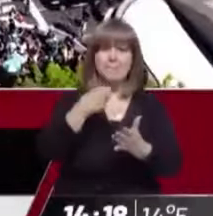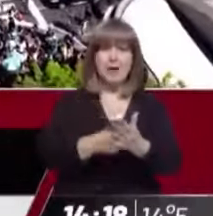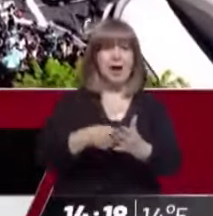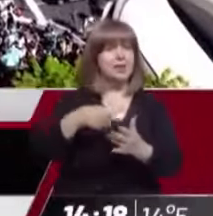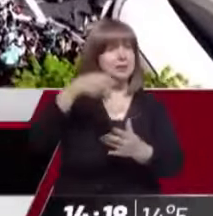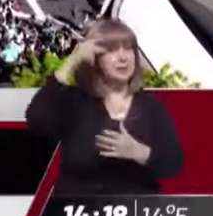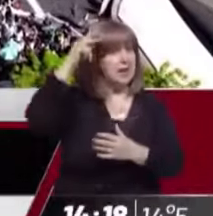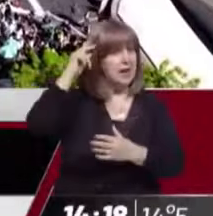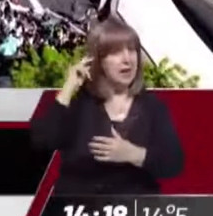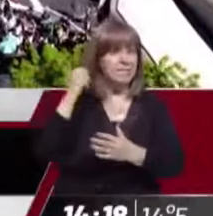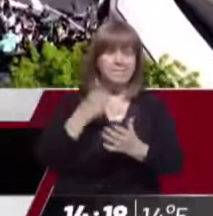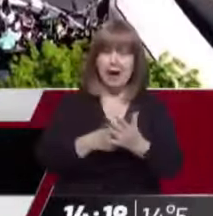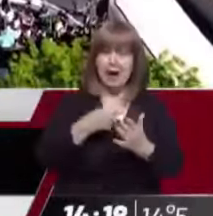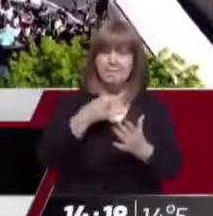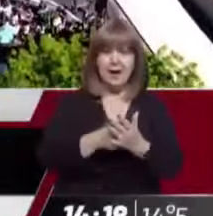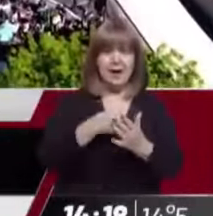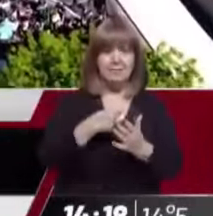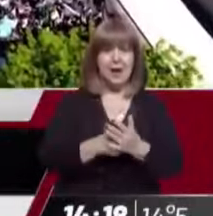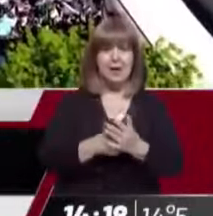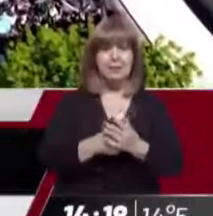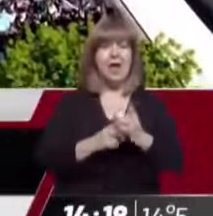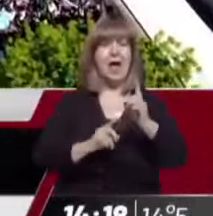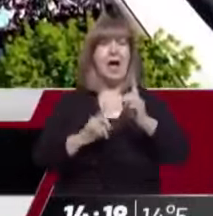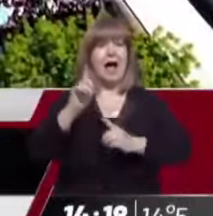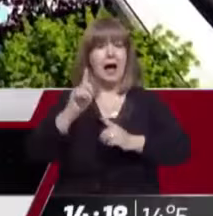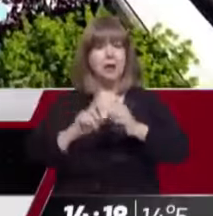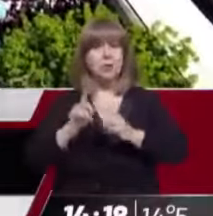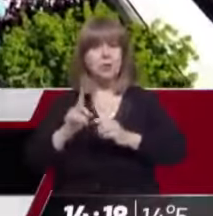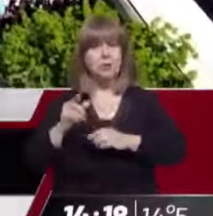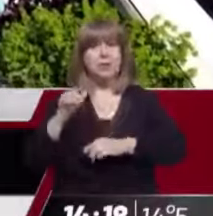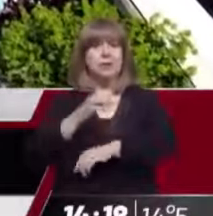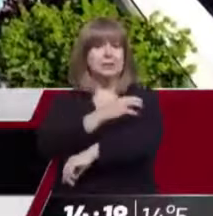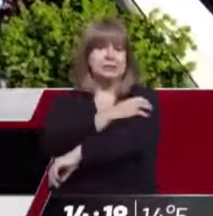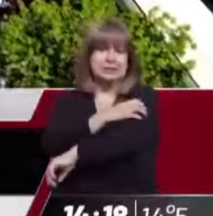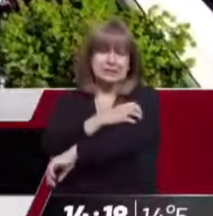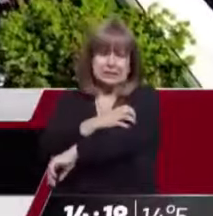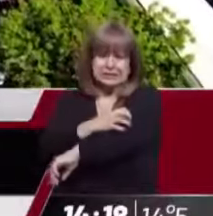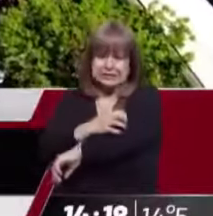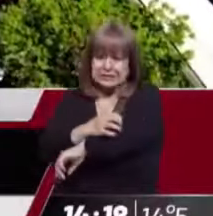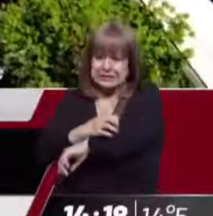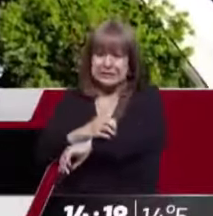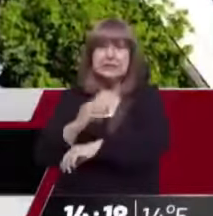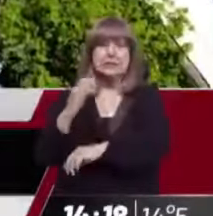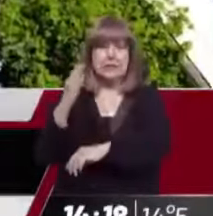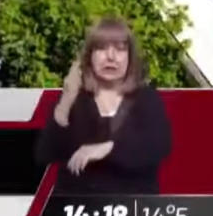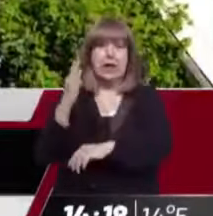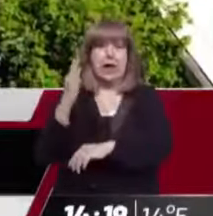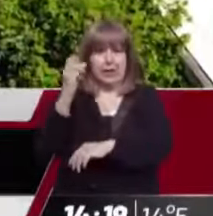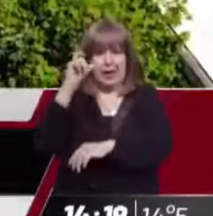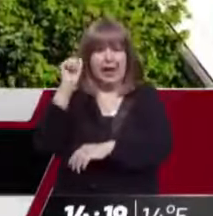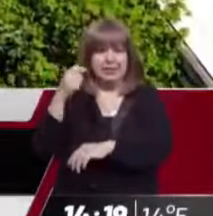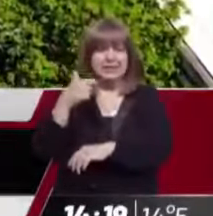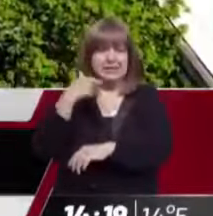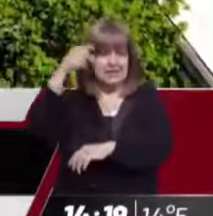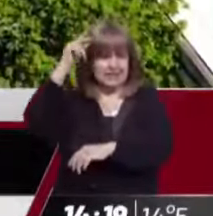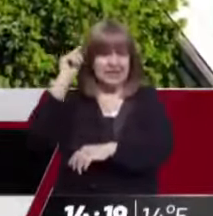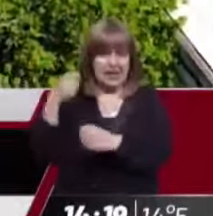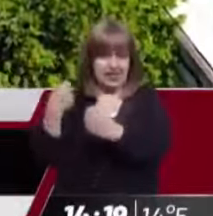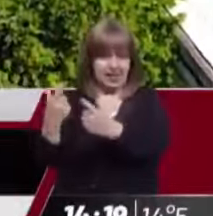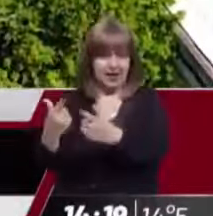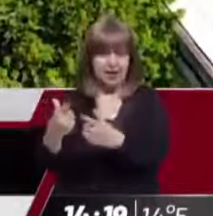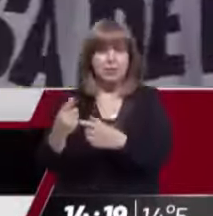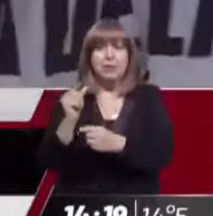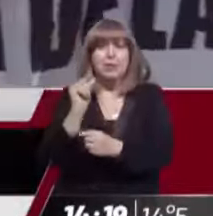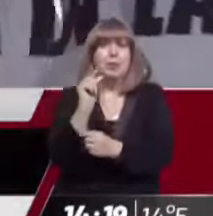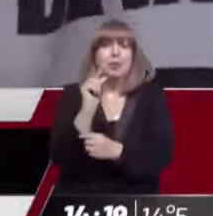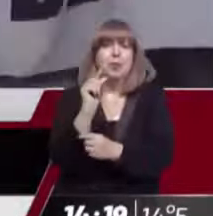sus condiciones socioeconómicas, que pueden acceder a gratuidad, pero son contadas con los dedos. La información es muy poca, muy nula,